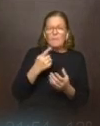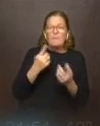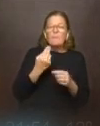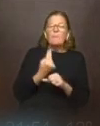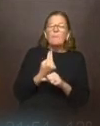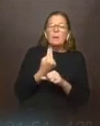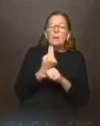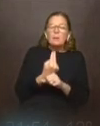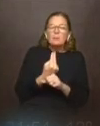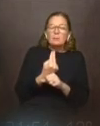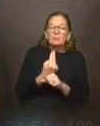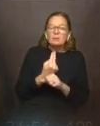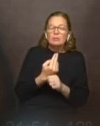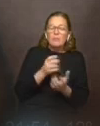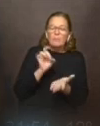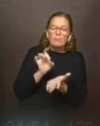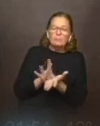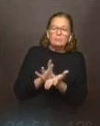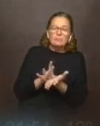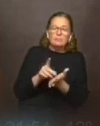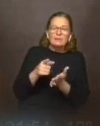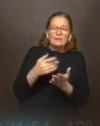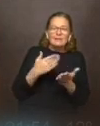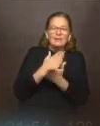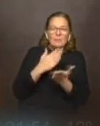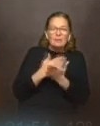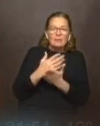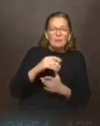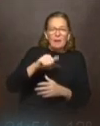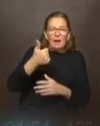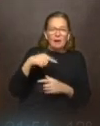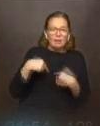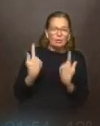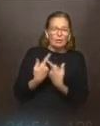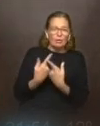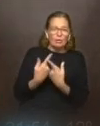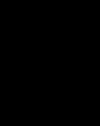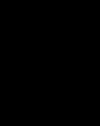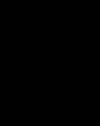Y a ver, la victoria siempre es del pueblo, así que nada, eso.